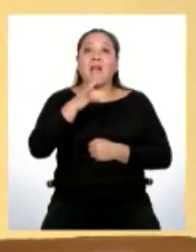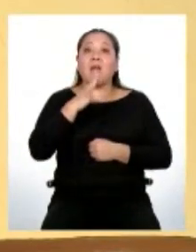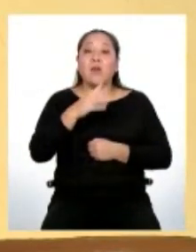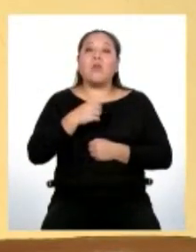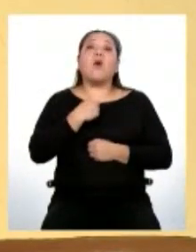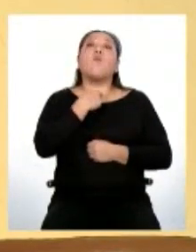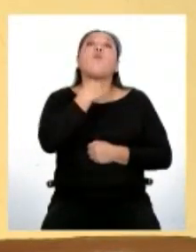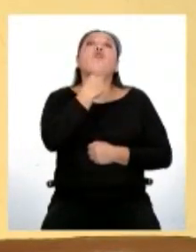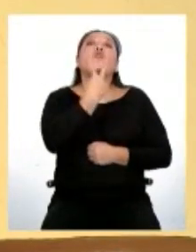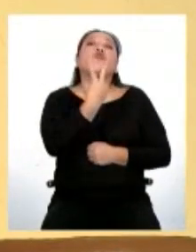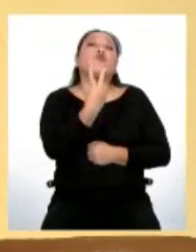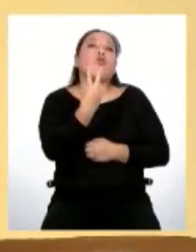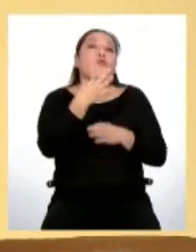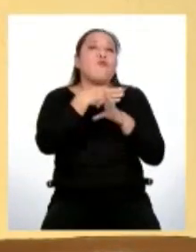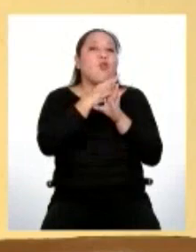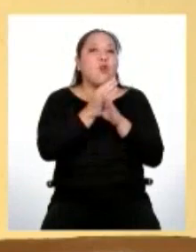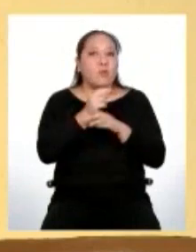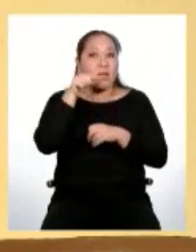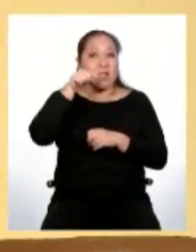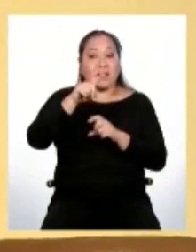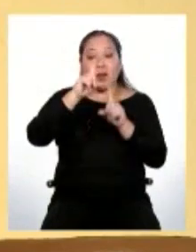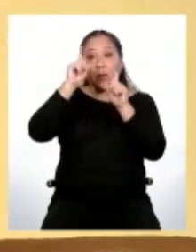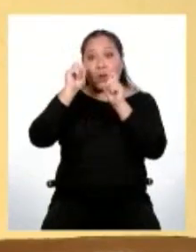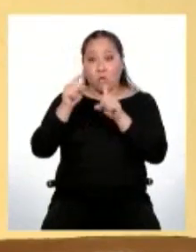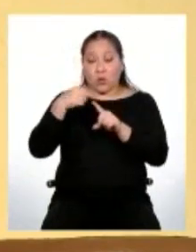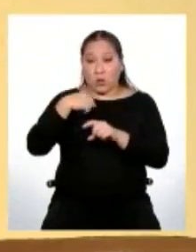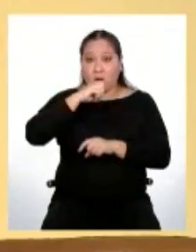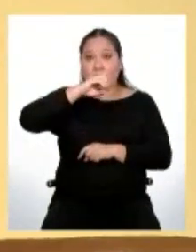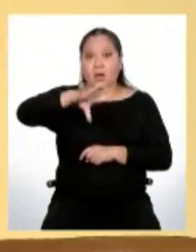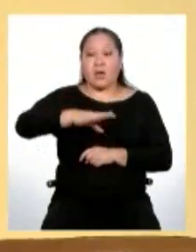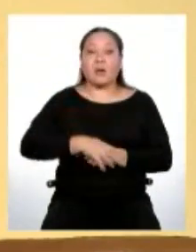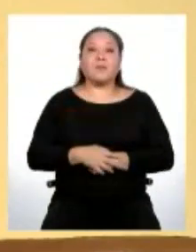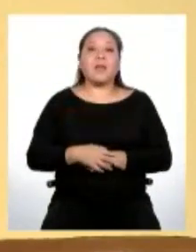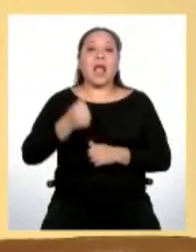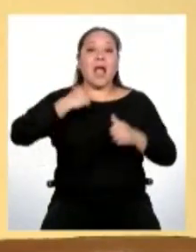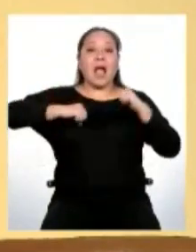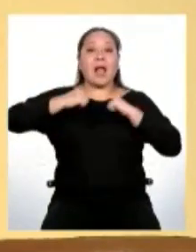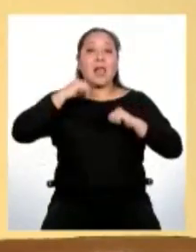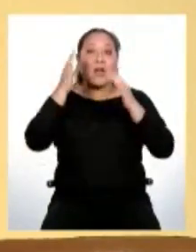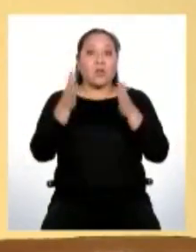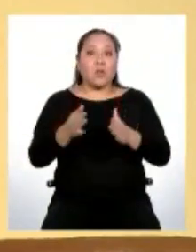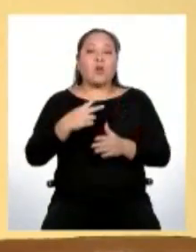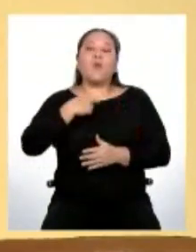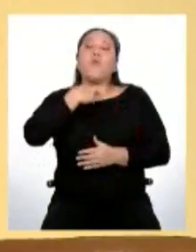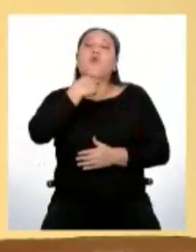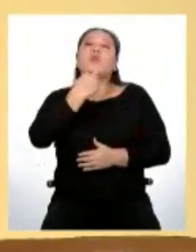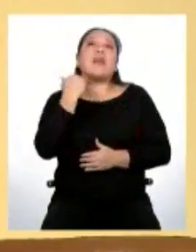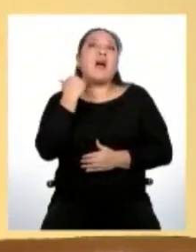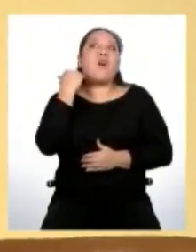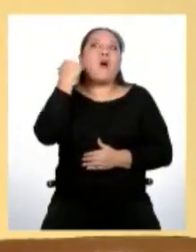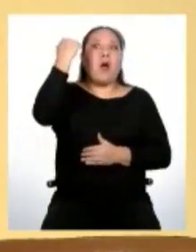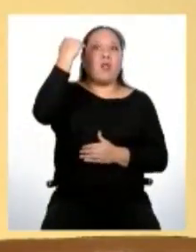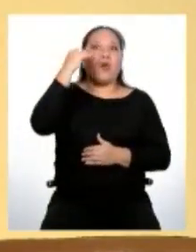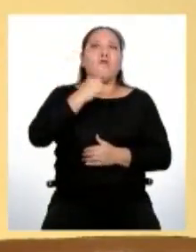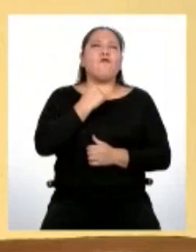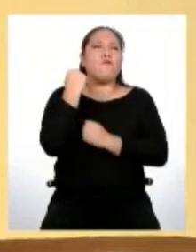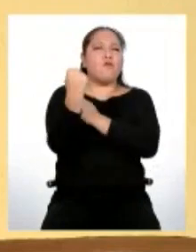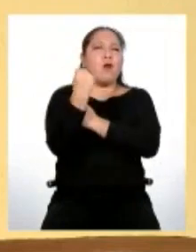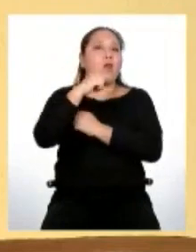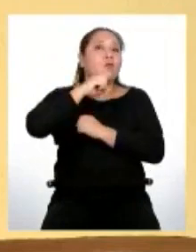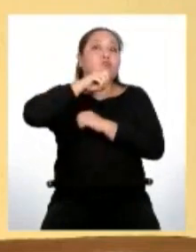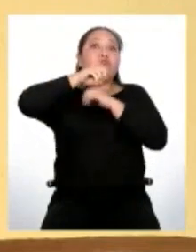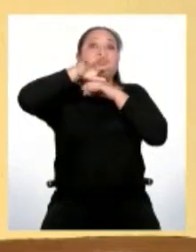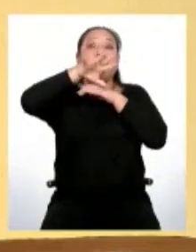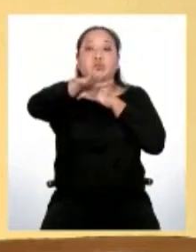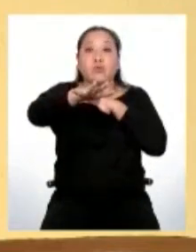de voz. En el caso de la pregunta que formulé, el actor debe tener un tono de voz alto para que todos lo puedan escuchar. Y